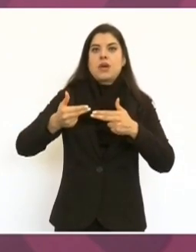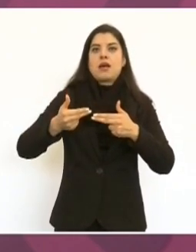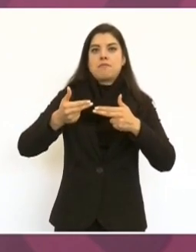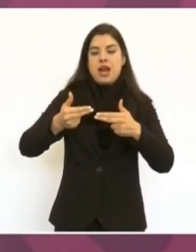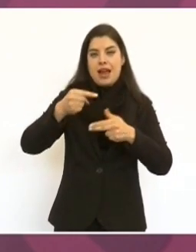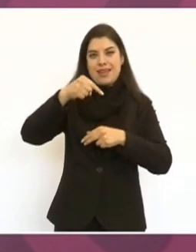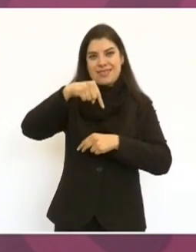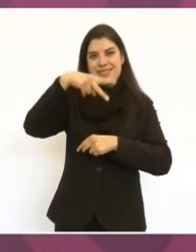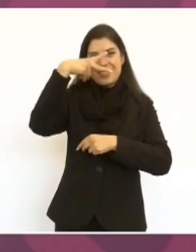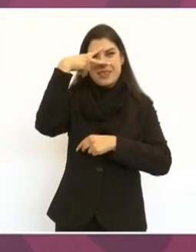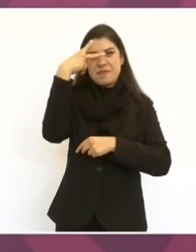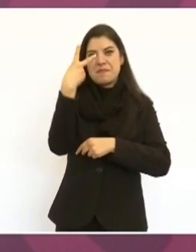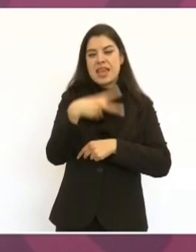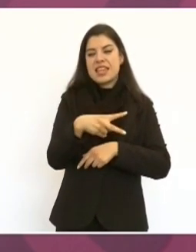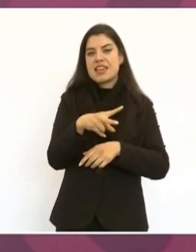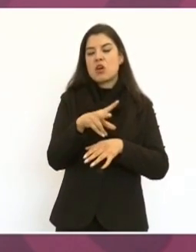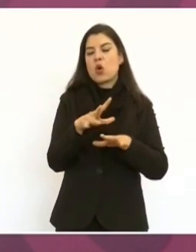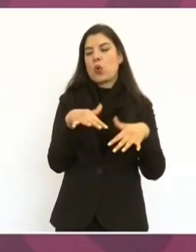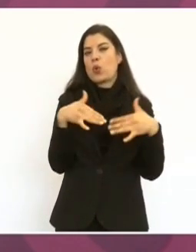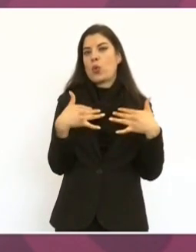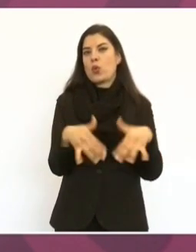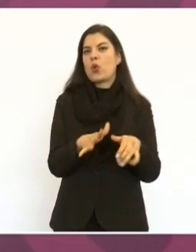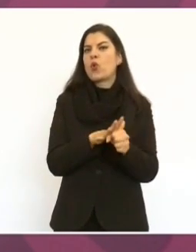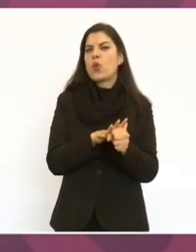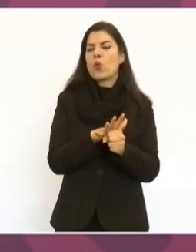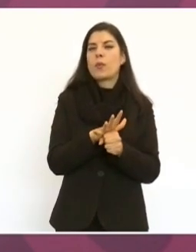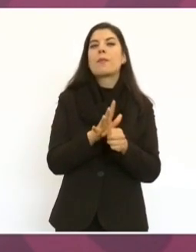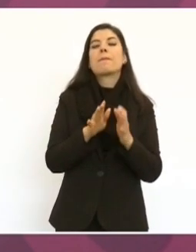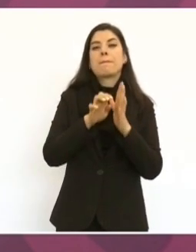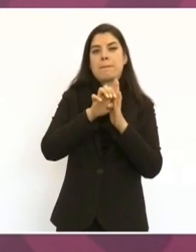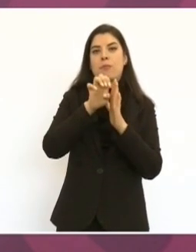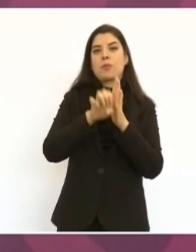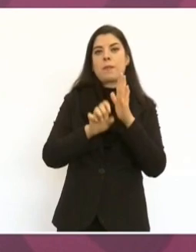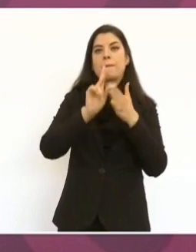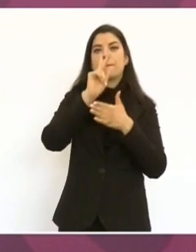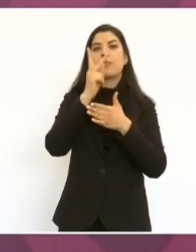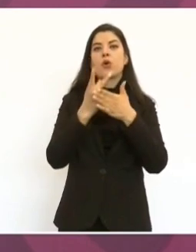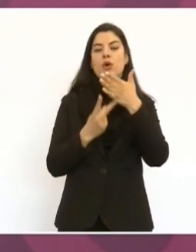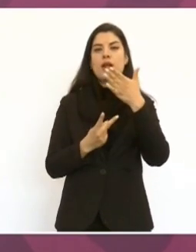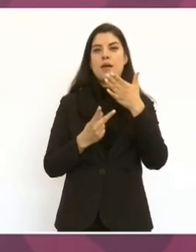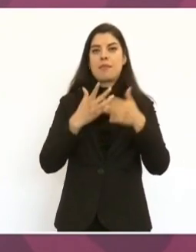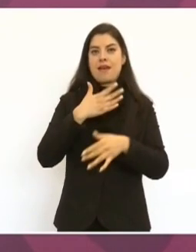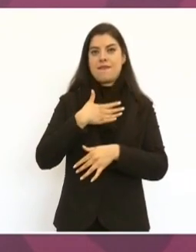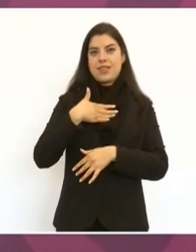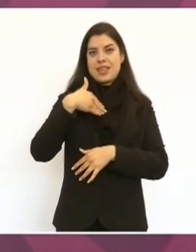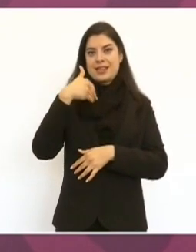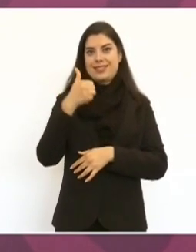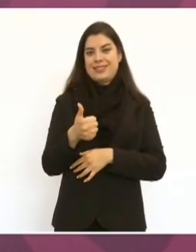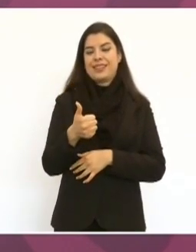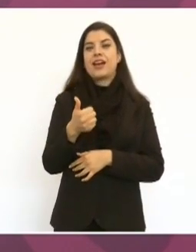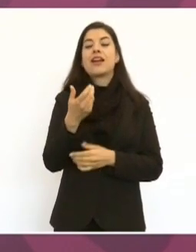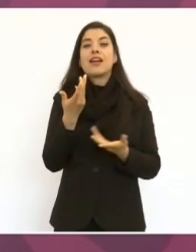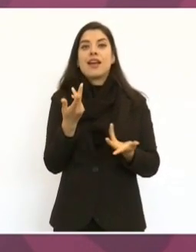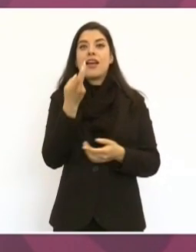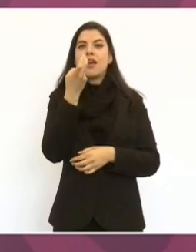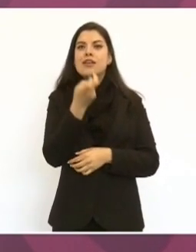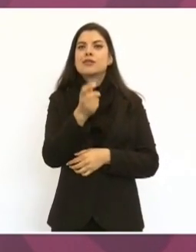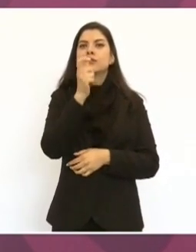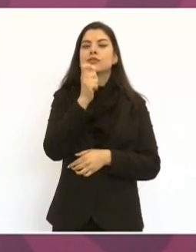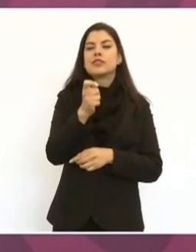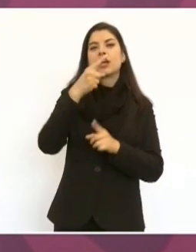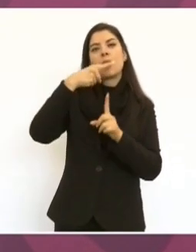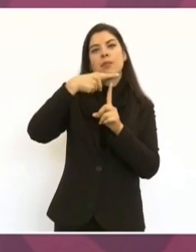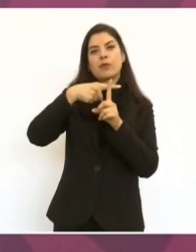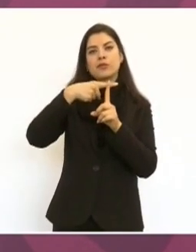son los programas de bienestar, que ha sido una herramienta poderosa que ha demostrado ser eficaz para